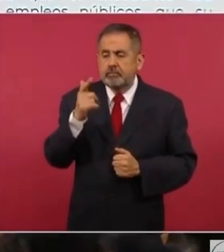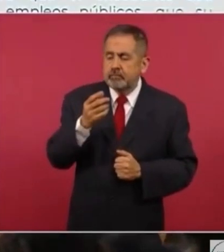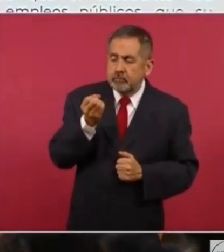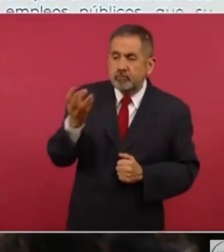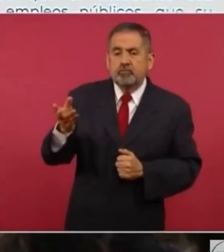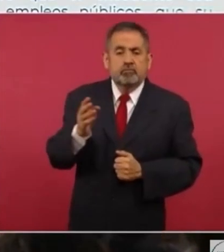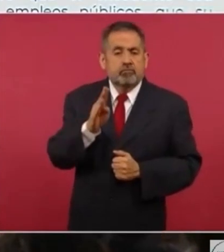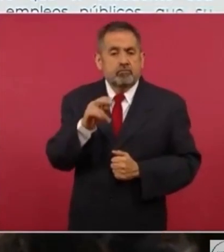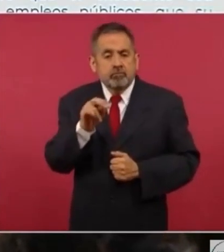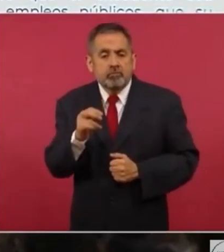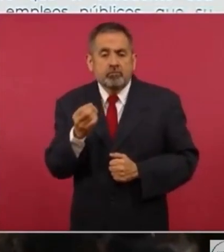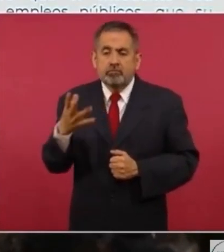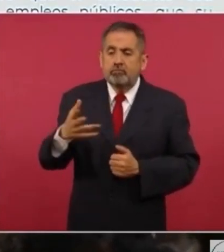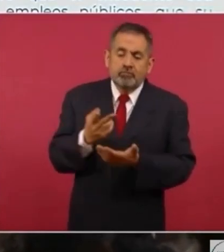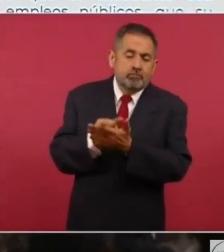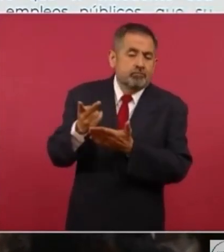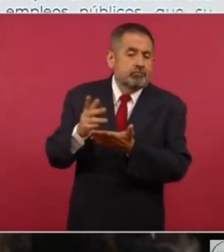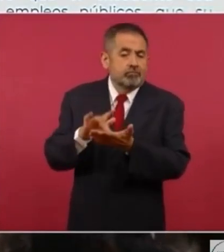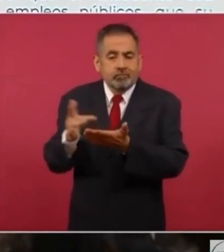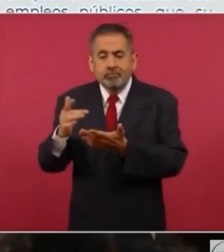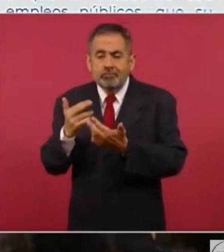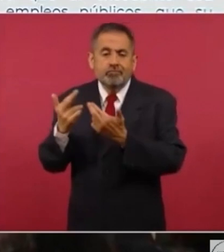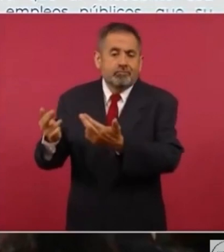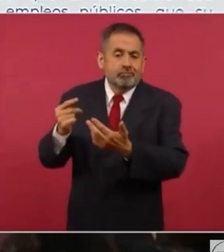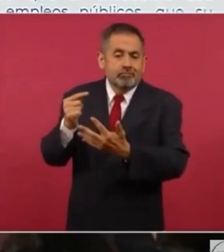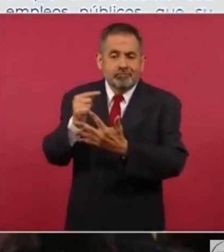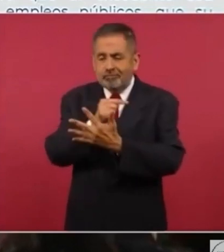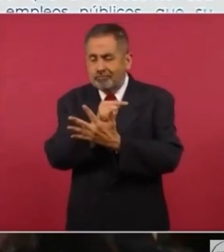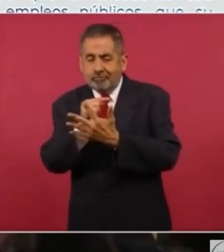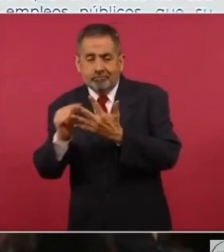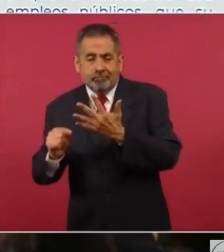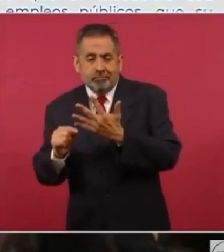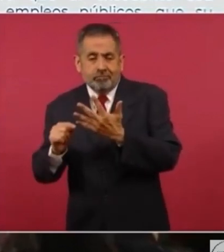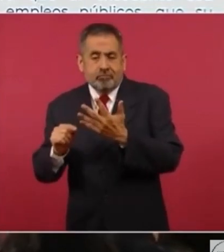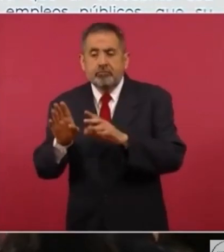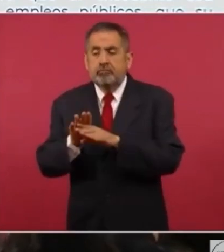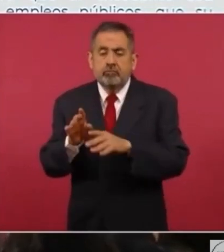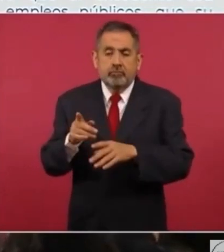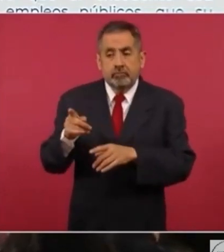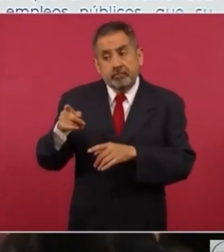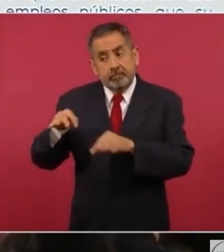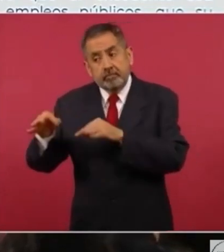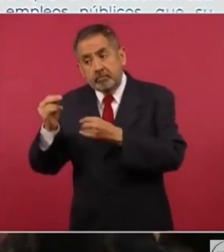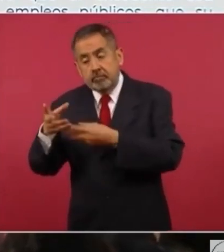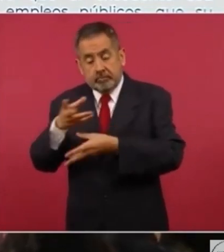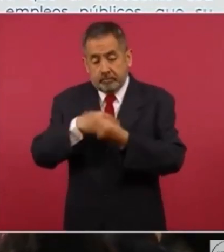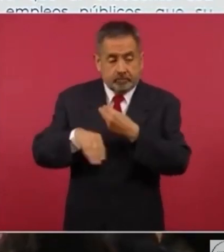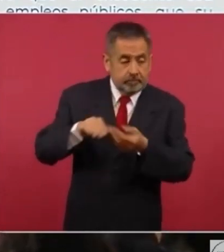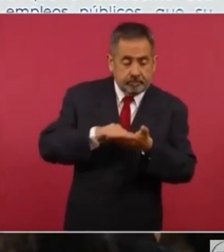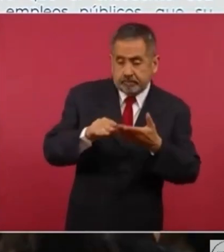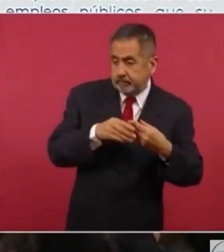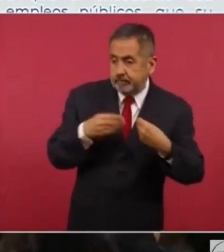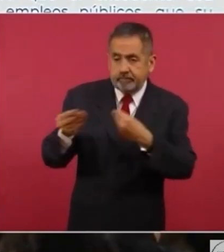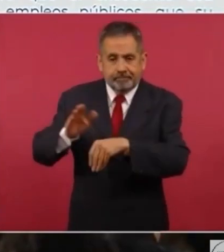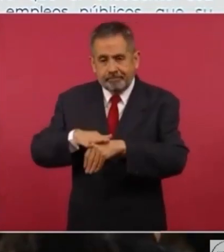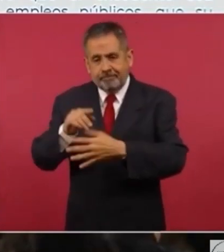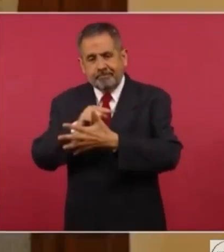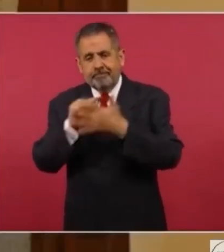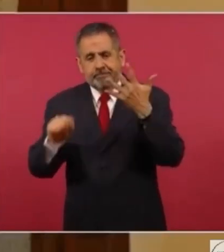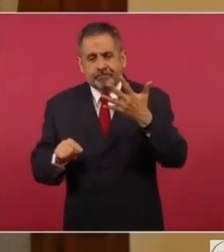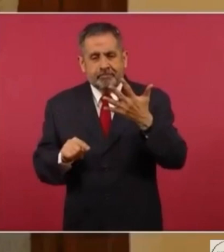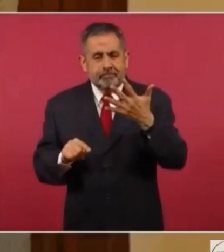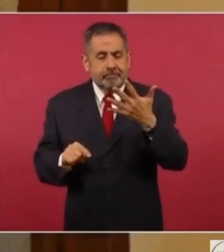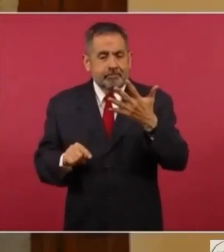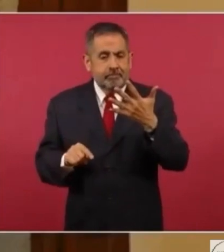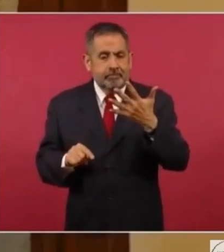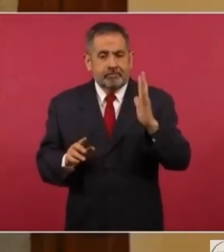gratificaciones, premios, recompensas, bonos, estímulos, comisiones, compensaciones y cualquier otra, con excepción de